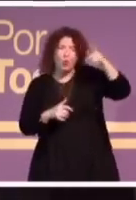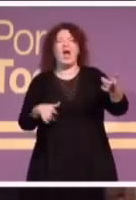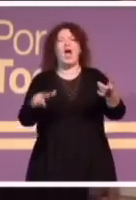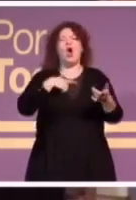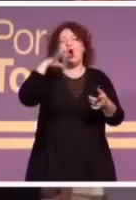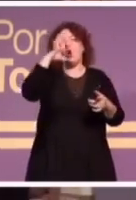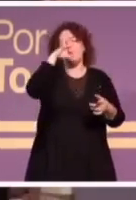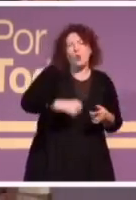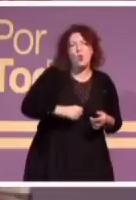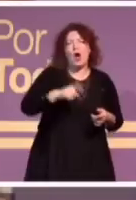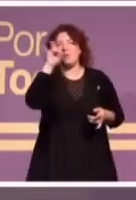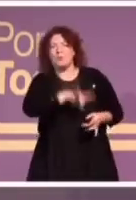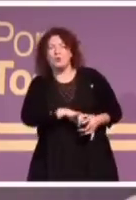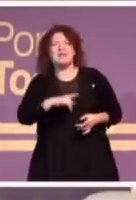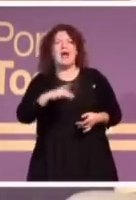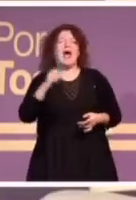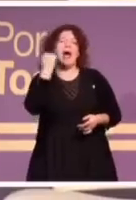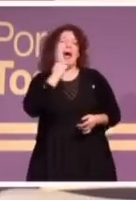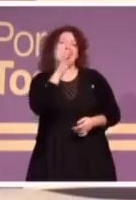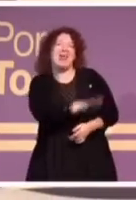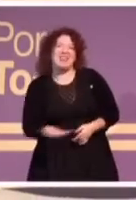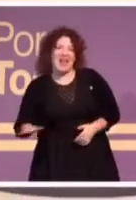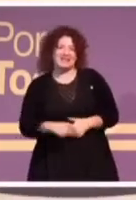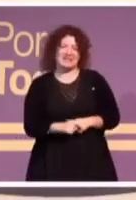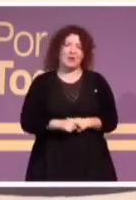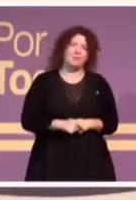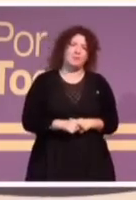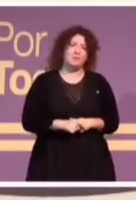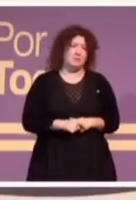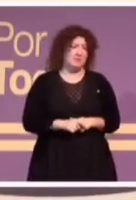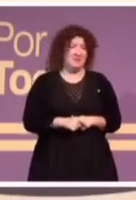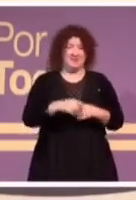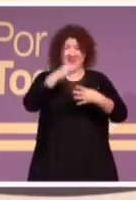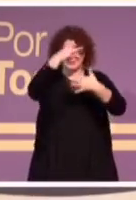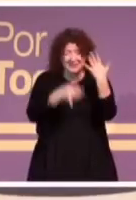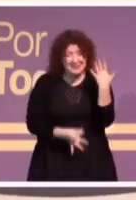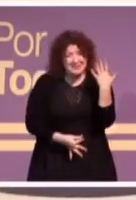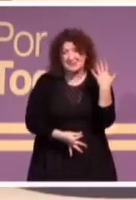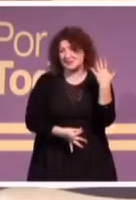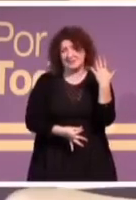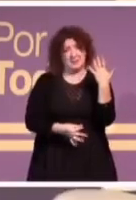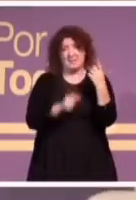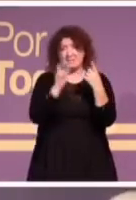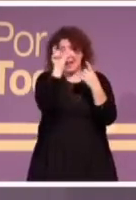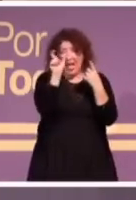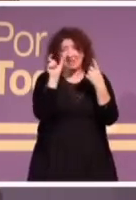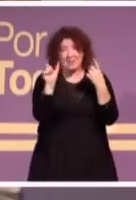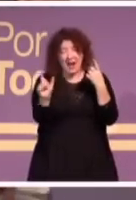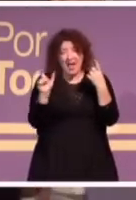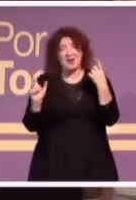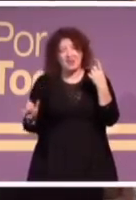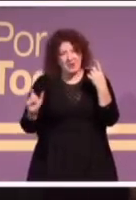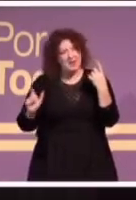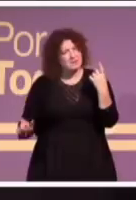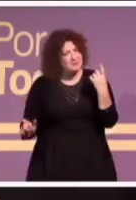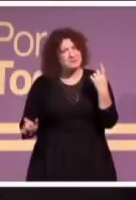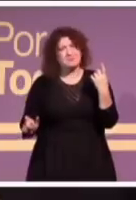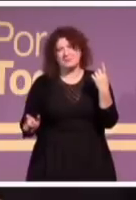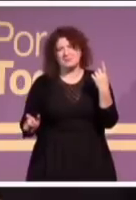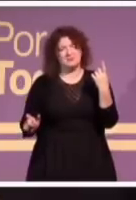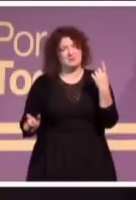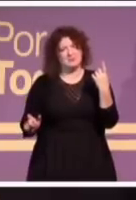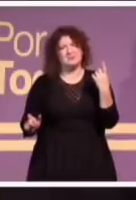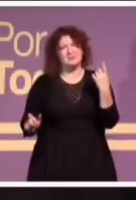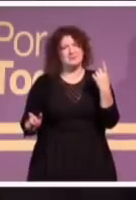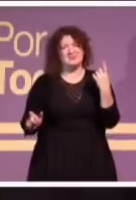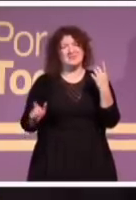puta, pederasta. Ninguna de estas palabras en solitario, compañeras, pueden explicar lo que